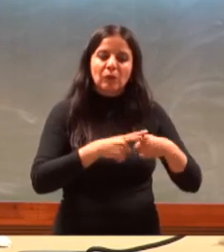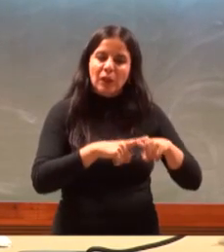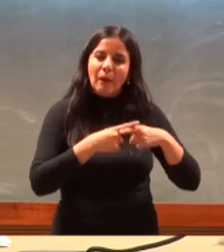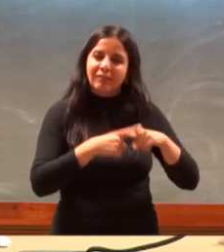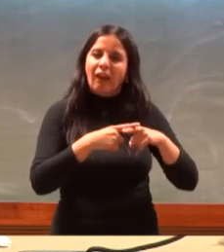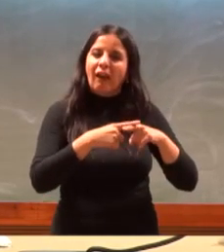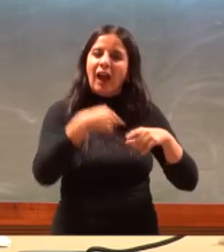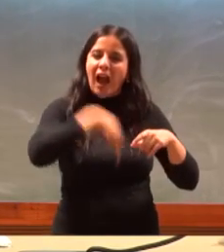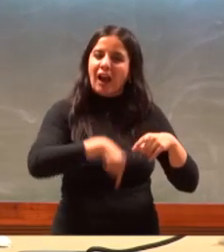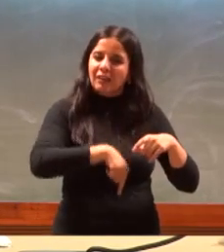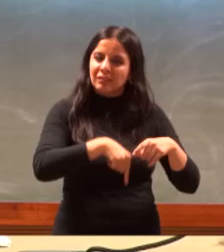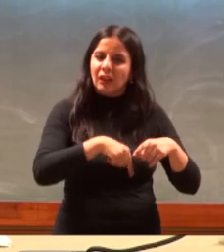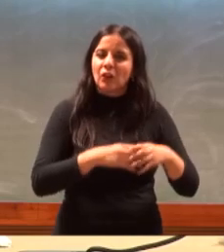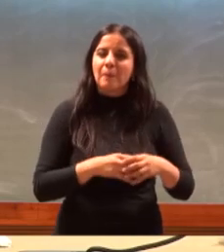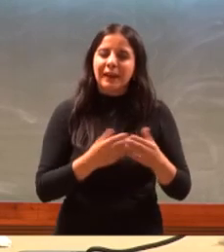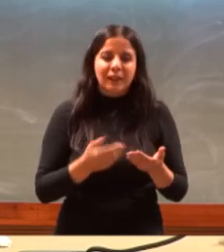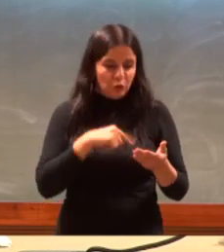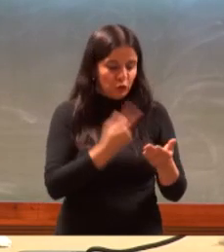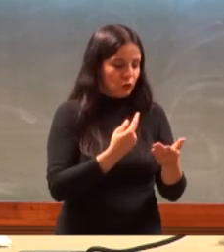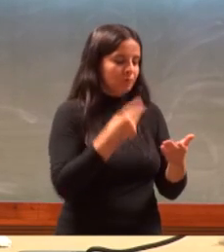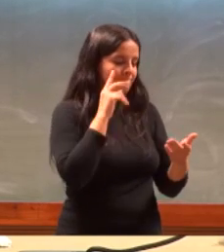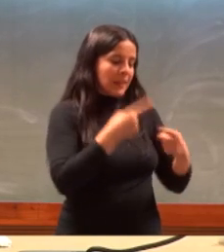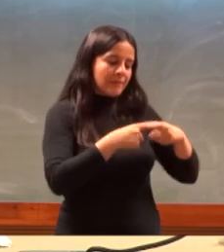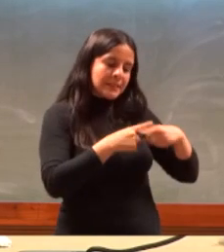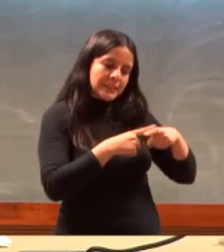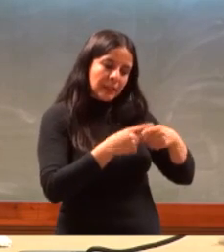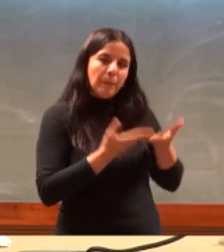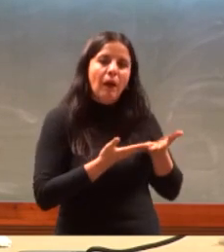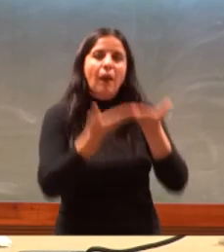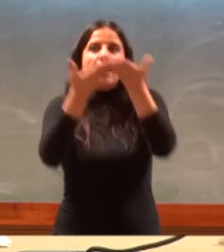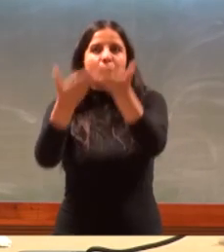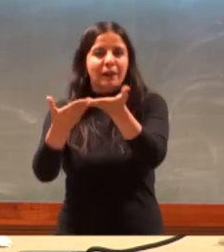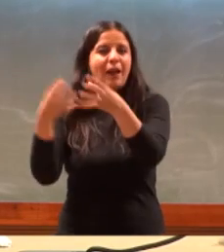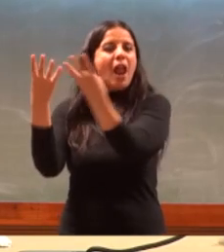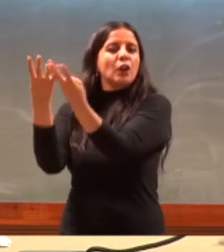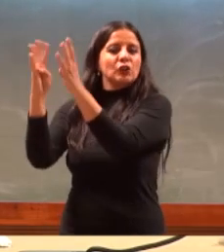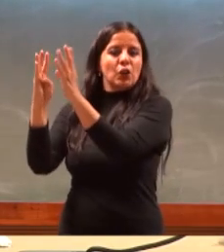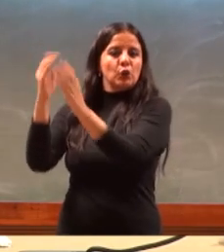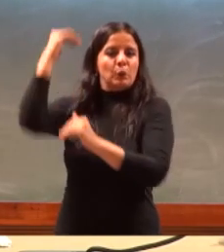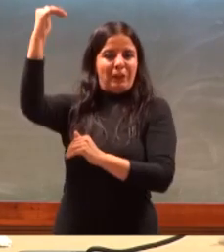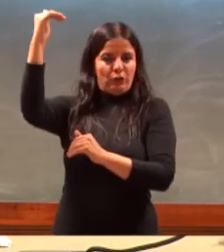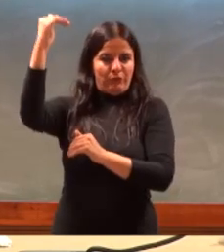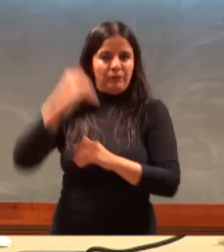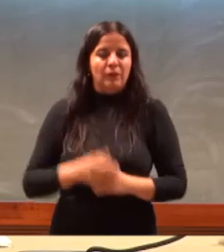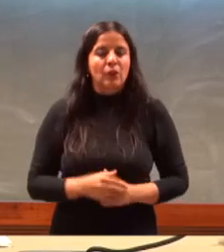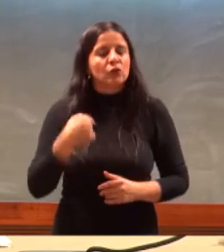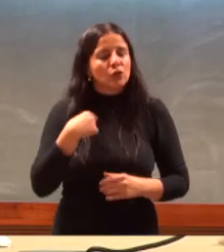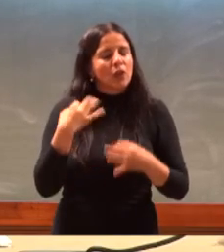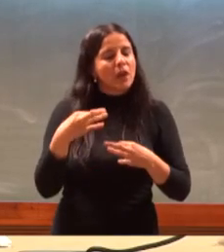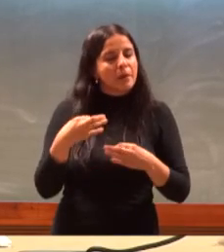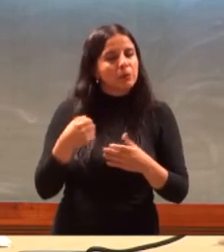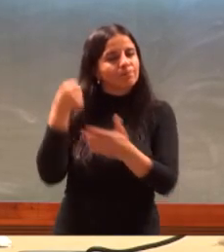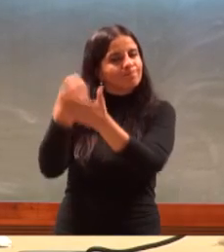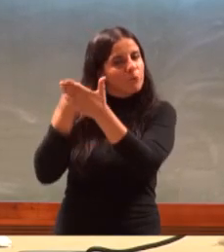poder Elevar propuestas del Consejo Superior y cambiar estos reglamentos y en términos también de propuestas del Consejo superior creemos que tenemos que luchar